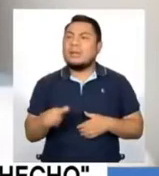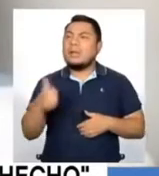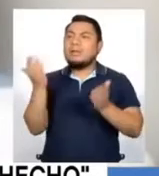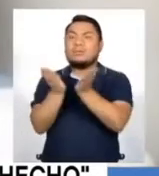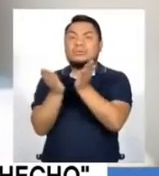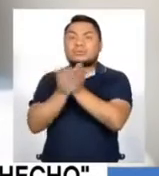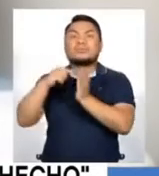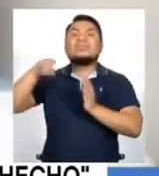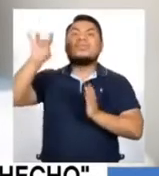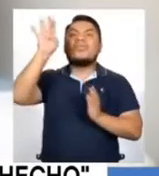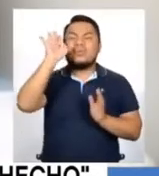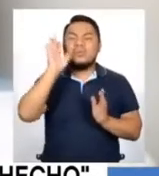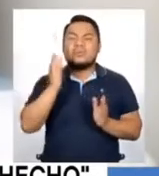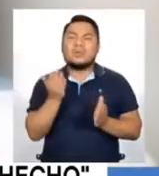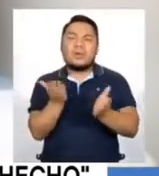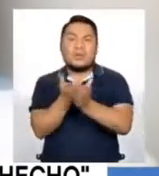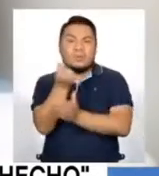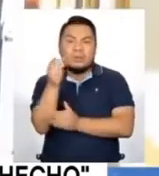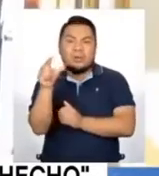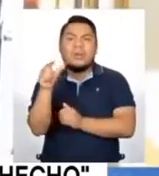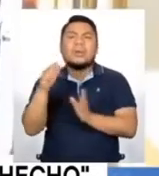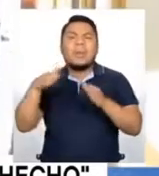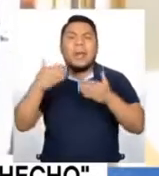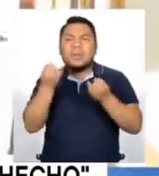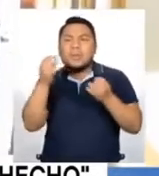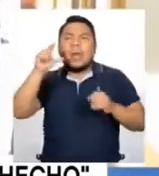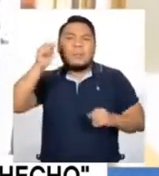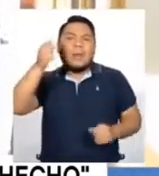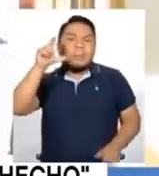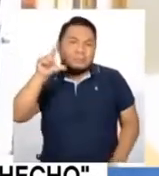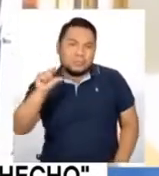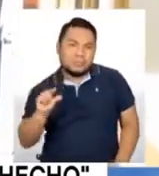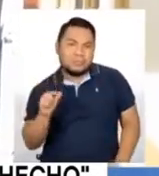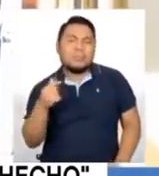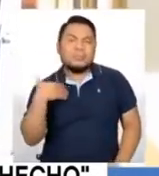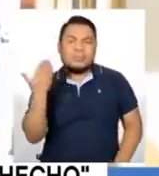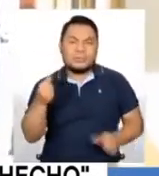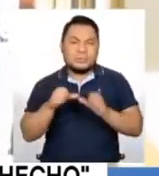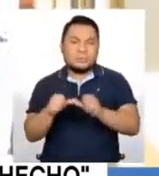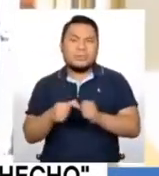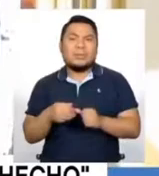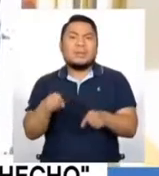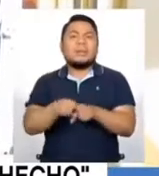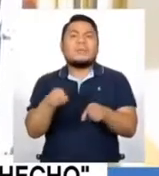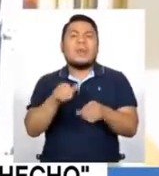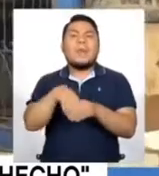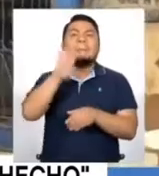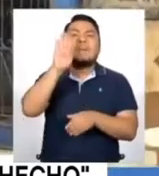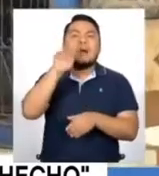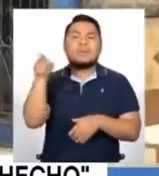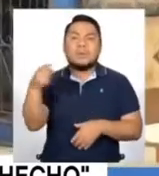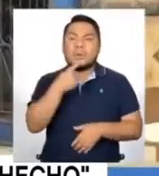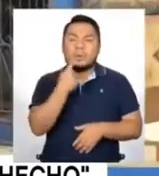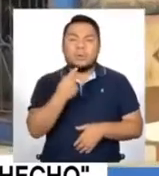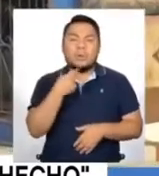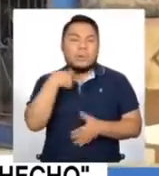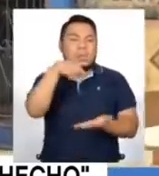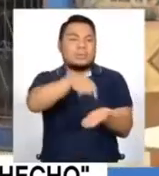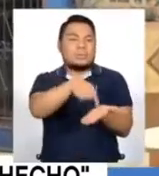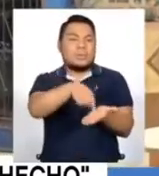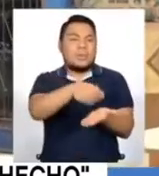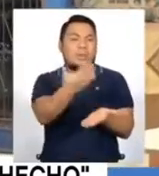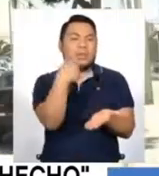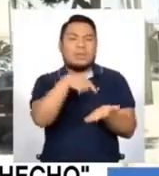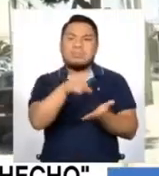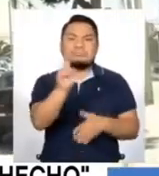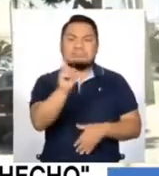ganancia para poner el hombro en esta situación. Y puedo mencionar varios bancos que no van a recibir los cobros de las deudas, que